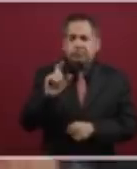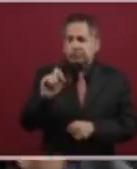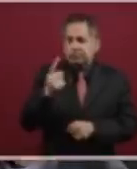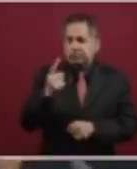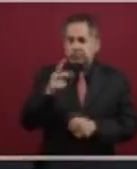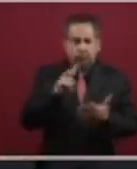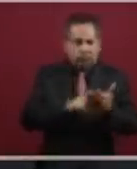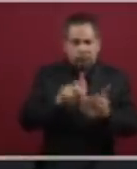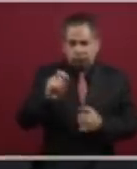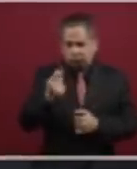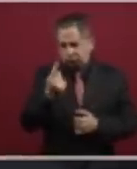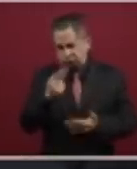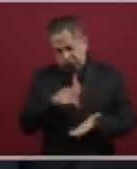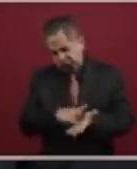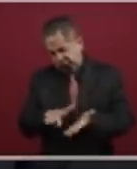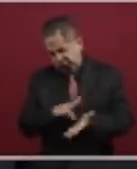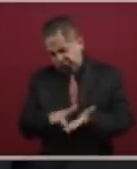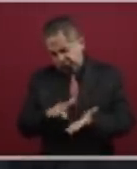apoyar